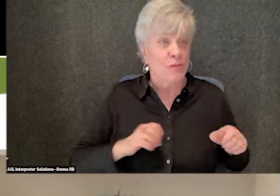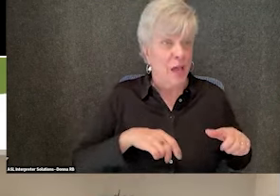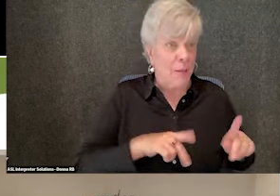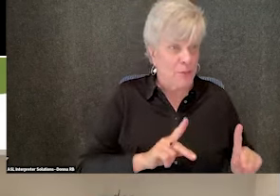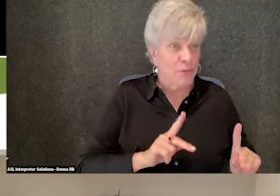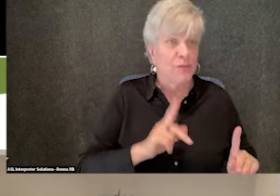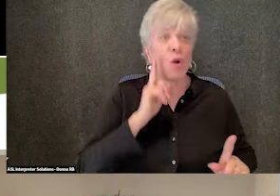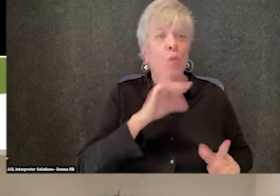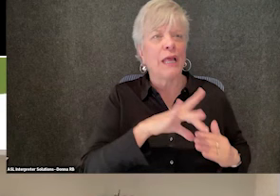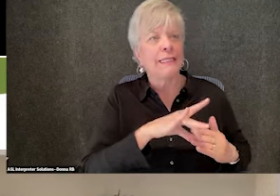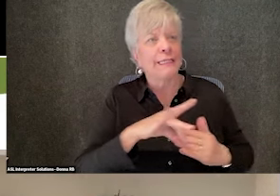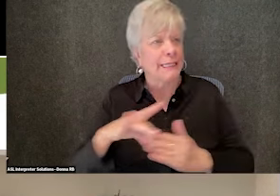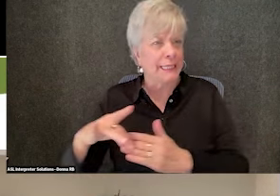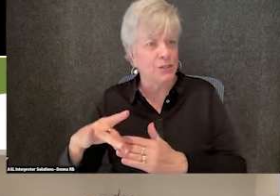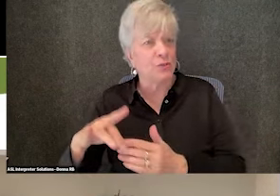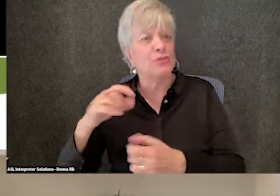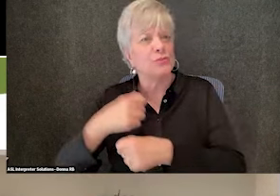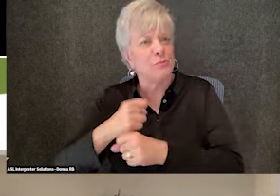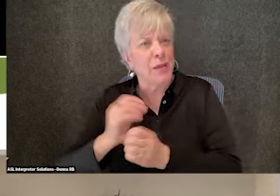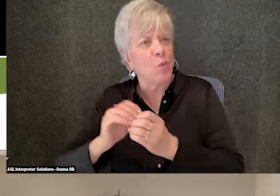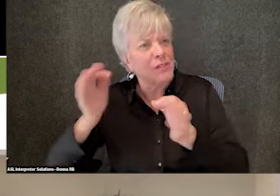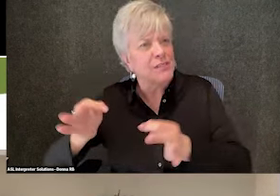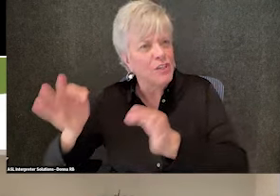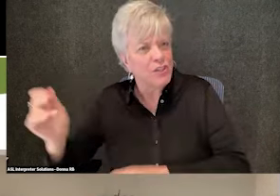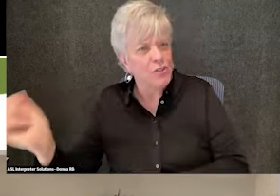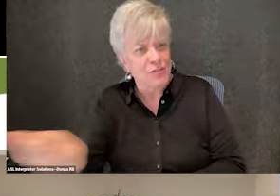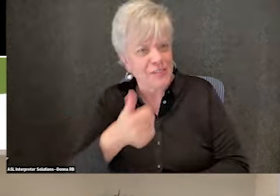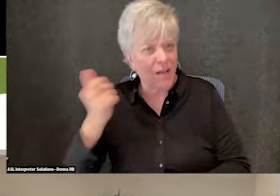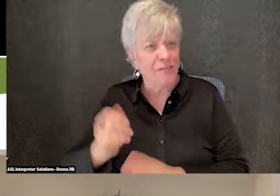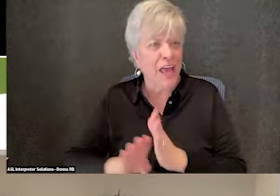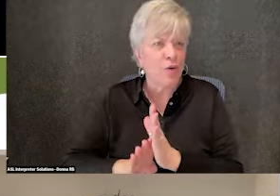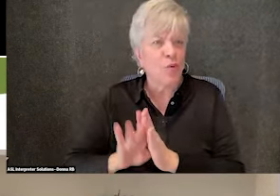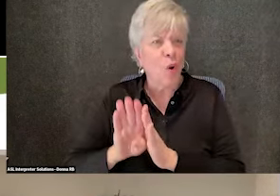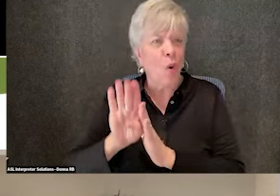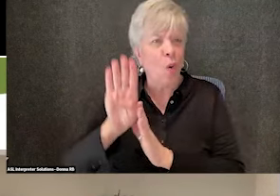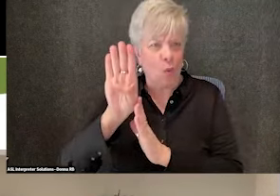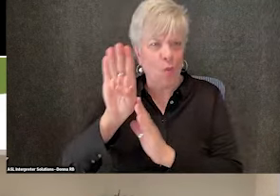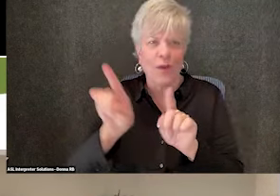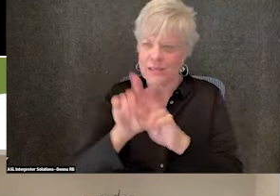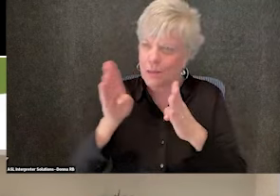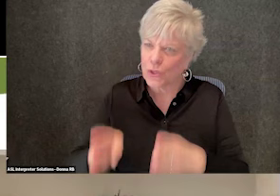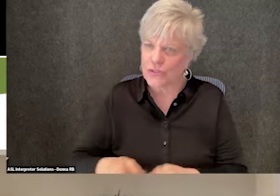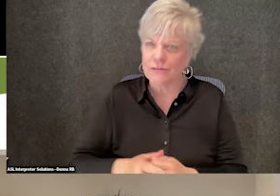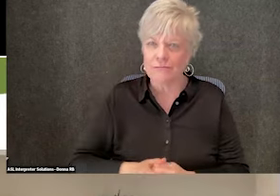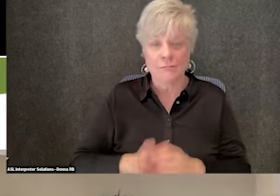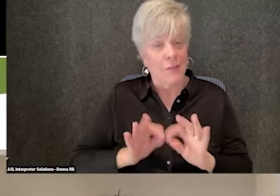Will, aquí hay unas personas de usted en la comunidad. No, usted nos puede.